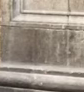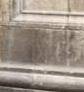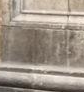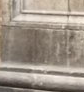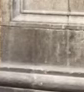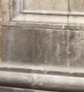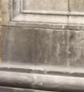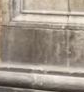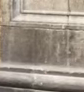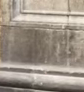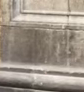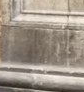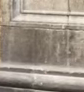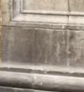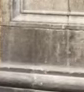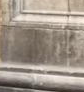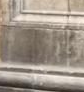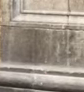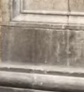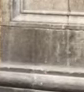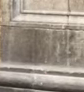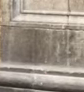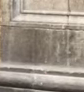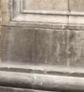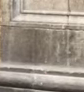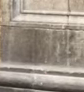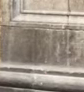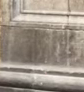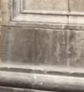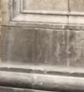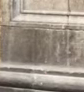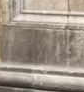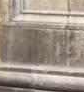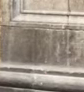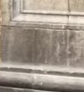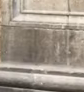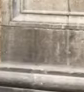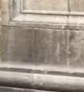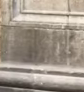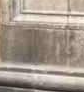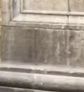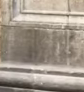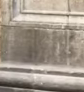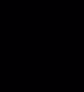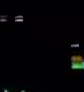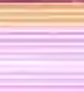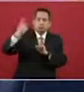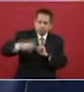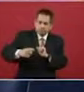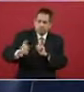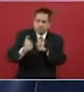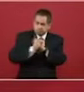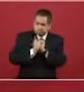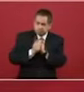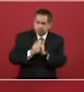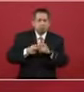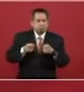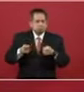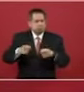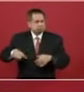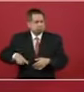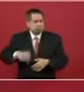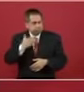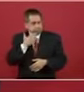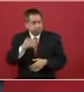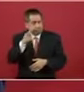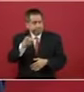Morelos, el presidente pidió no usar estos hechos lamentables con fines políticos y dijo que se harían las investigaciones correspondientes. Es